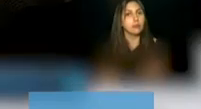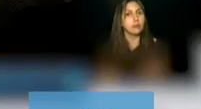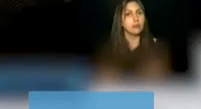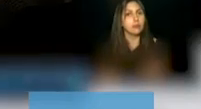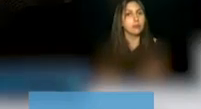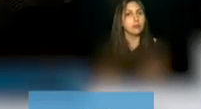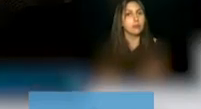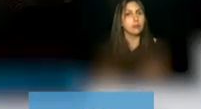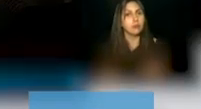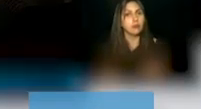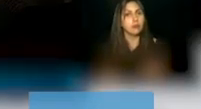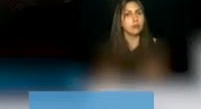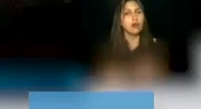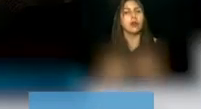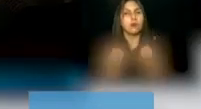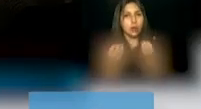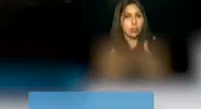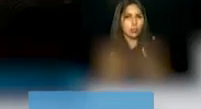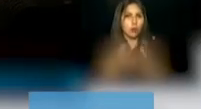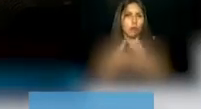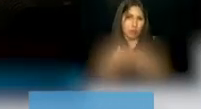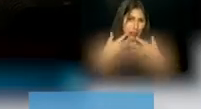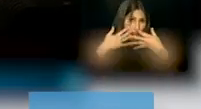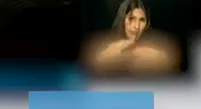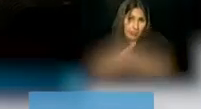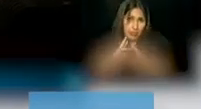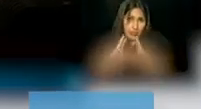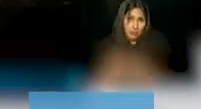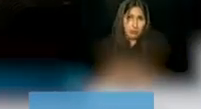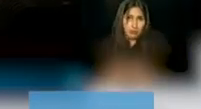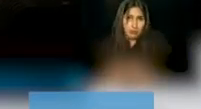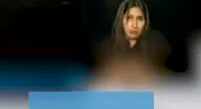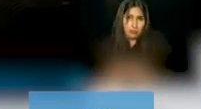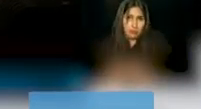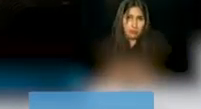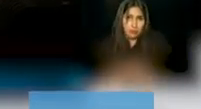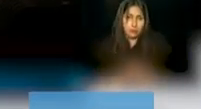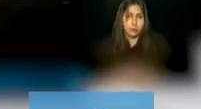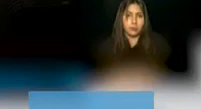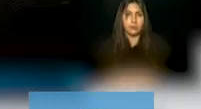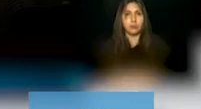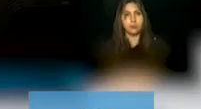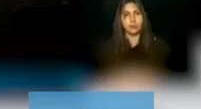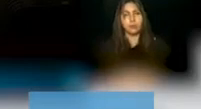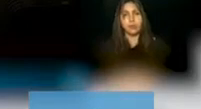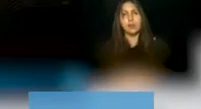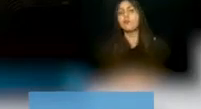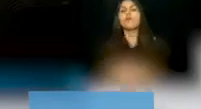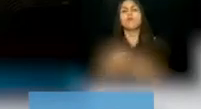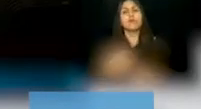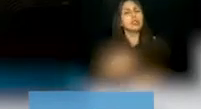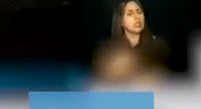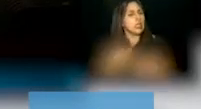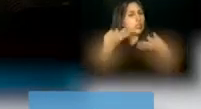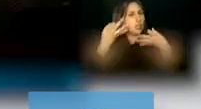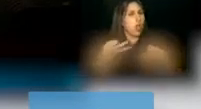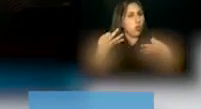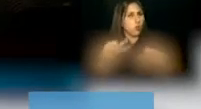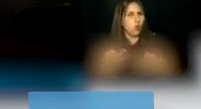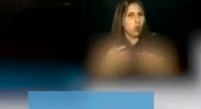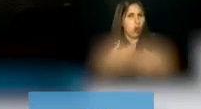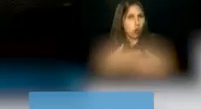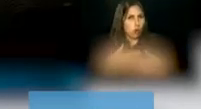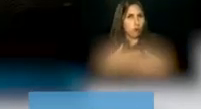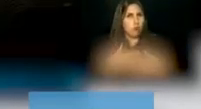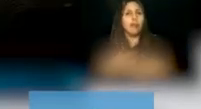el aporte que puede hacer esta perspectiva, es aquel que logra redefinir de modo más convincente qué